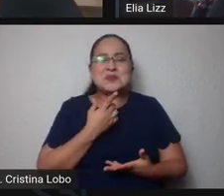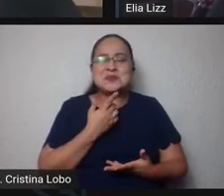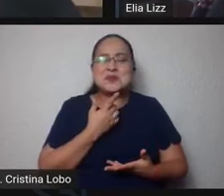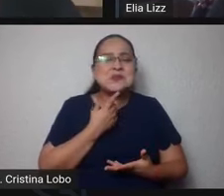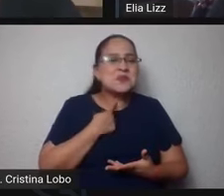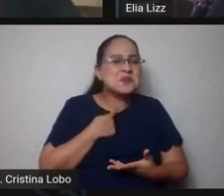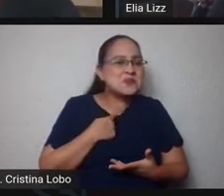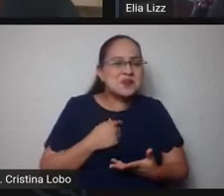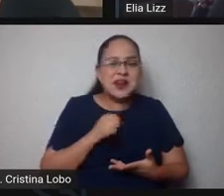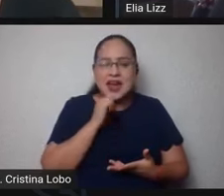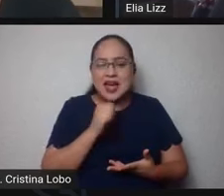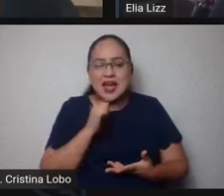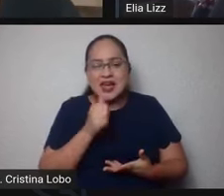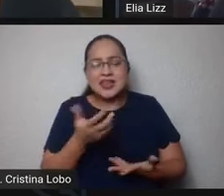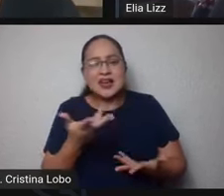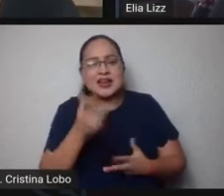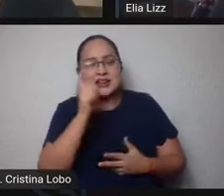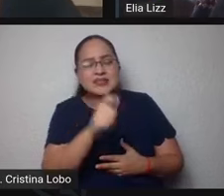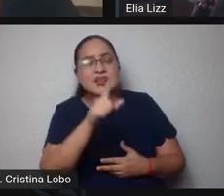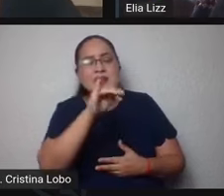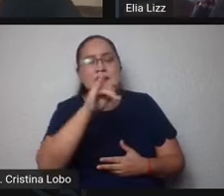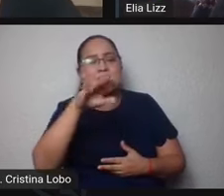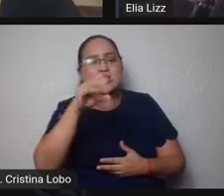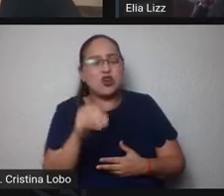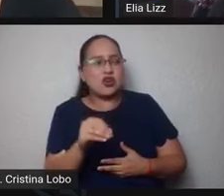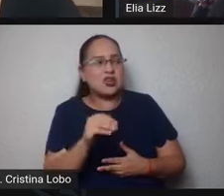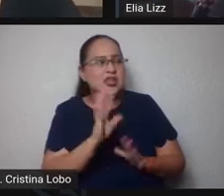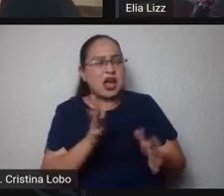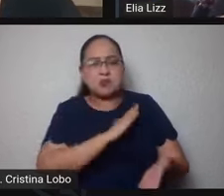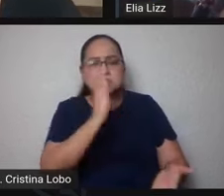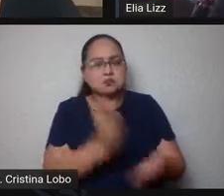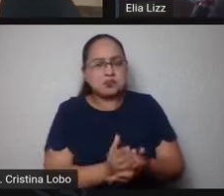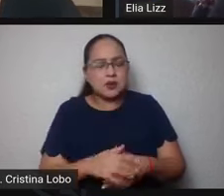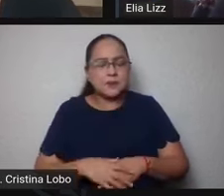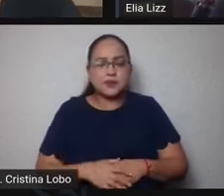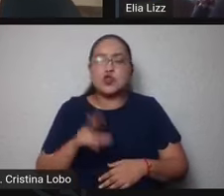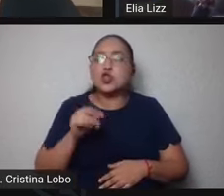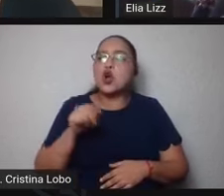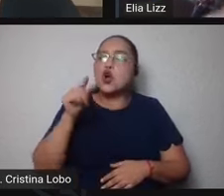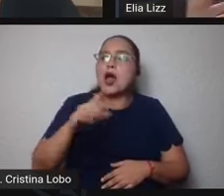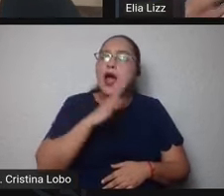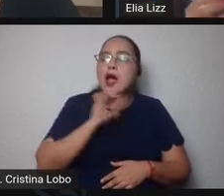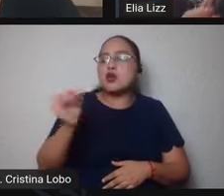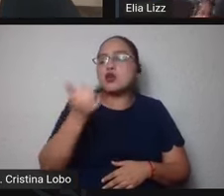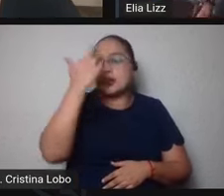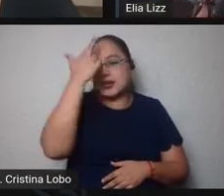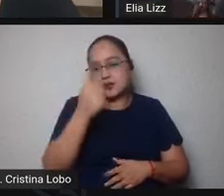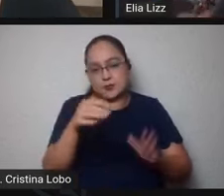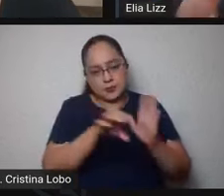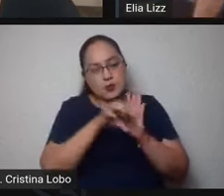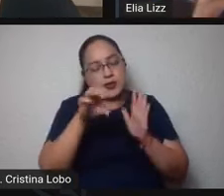Pregunta. No, la libido está. Yo creo que lo que influyen son otros factores. Como hemos